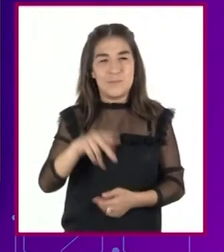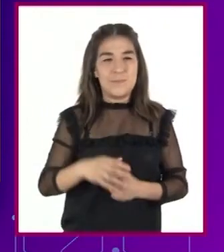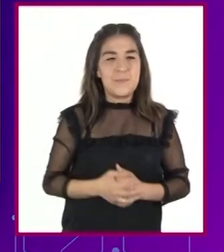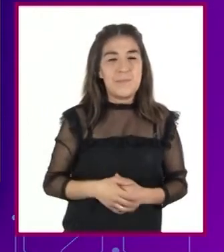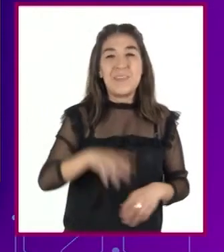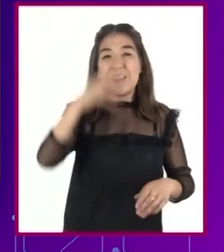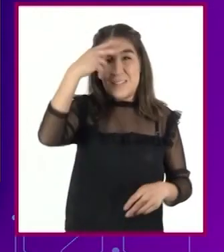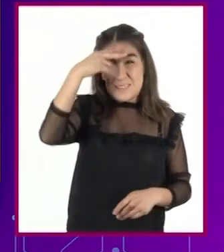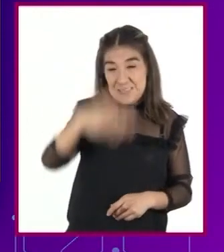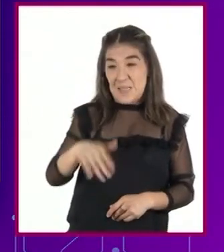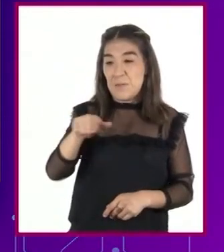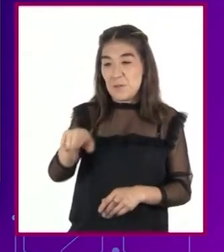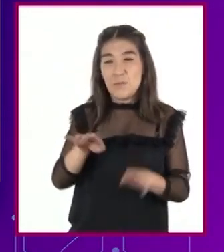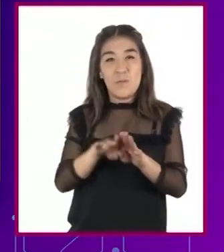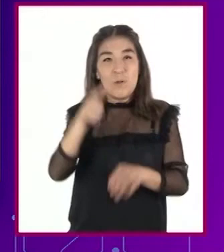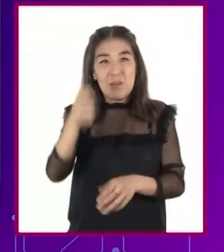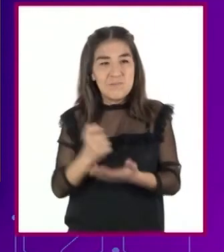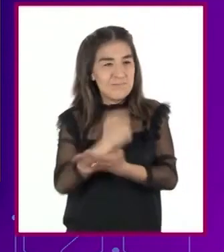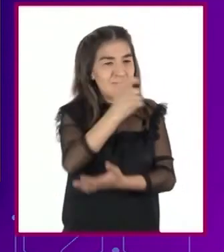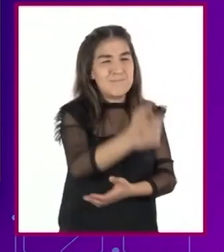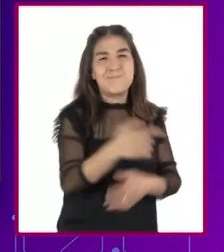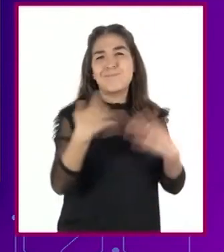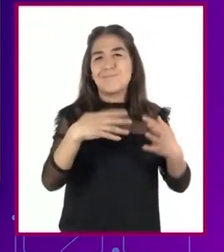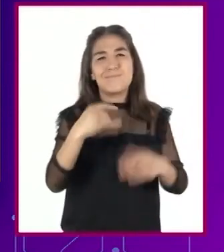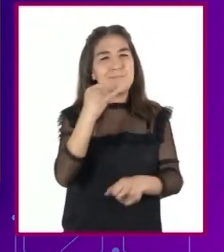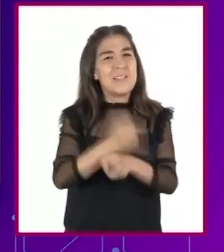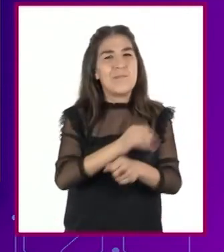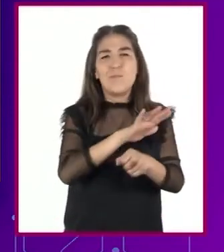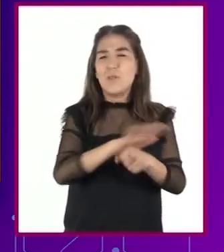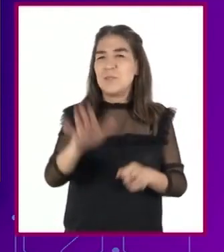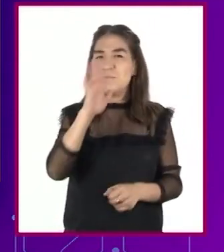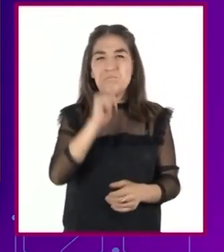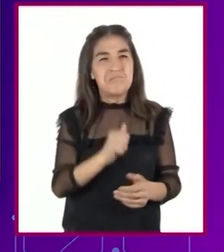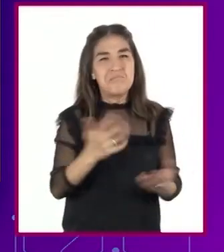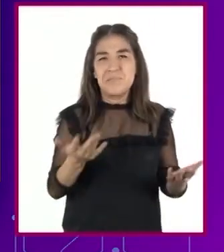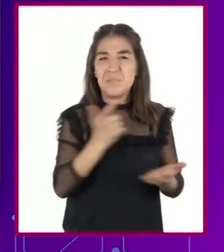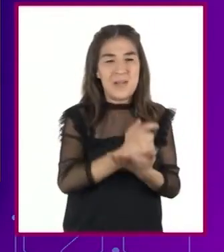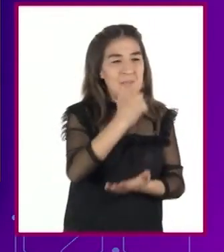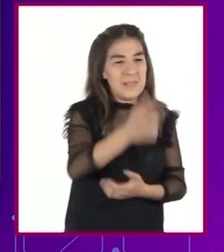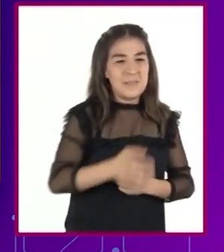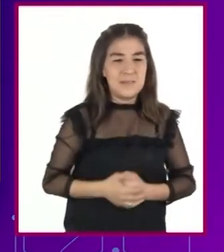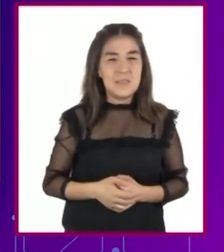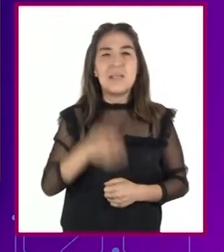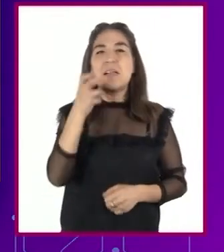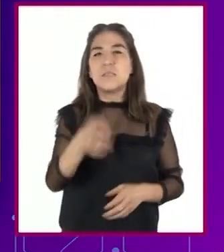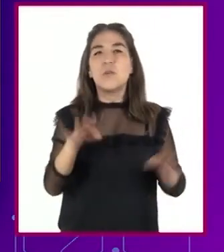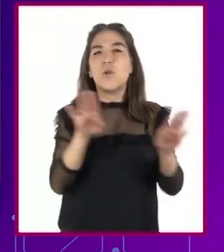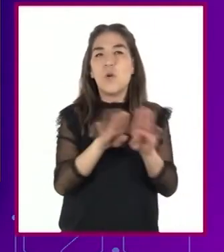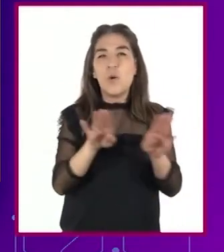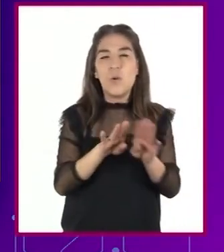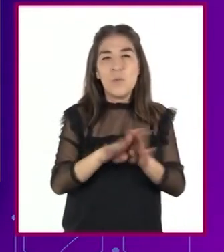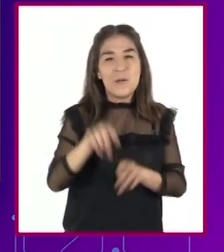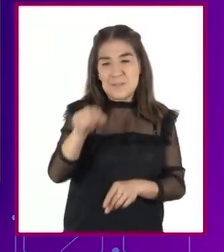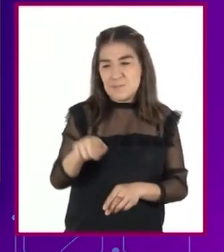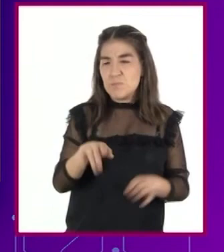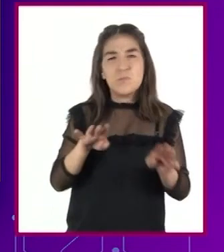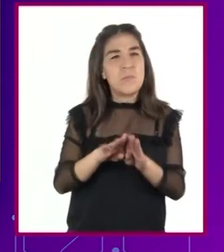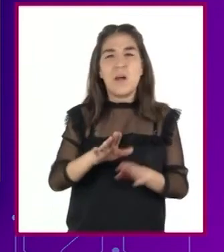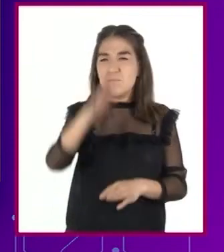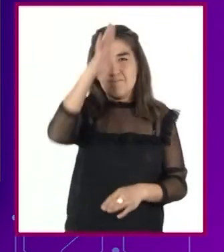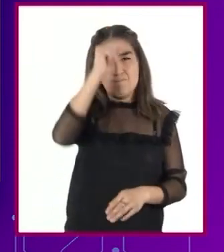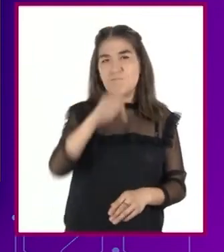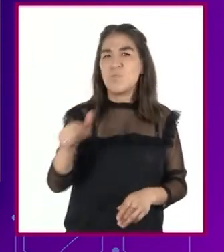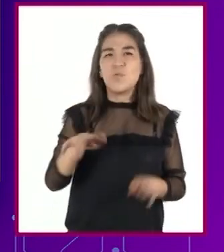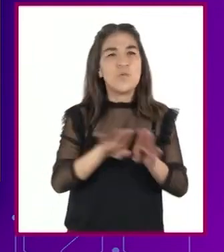esta cantidad era imposible de pagar. El tratado impuesto resultó injusto e inaceptable para